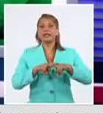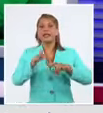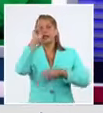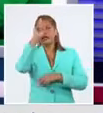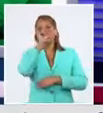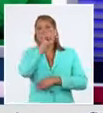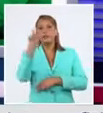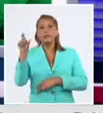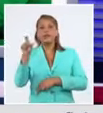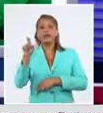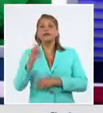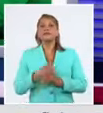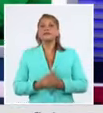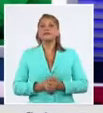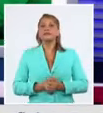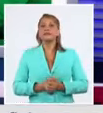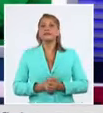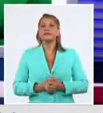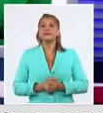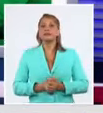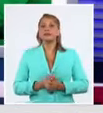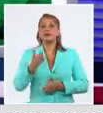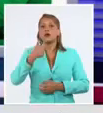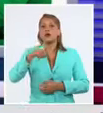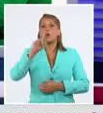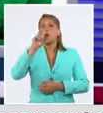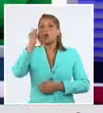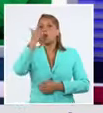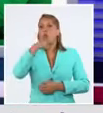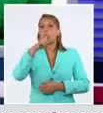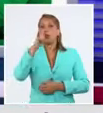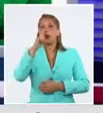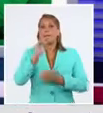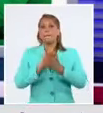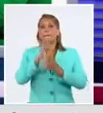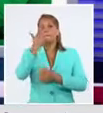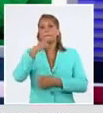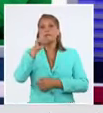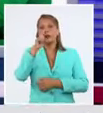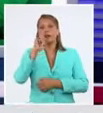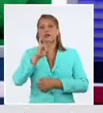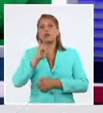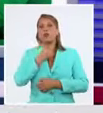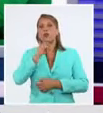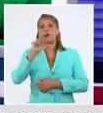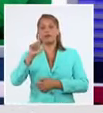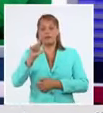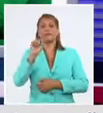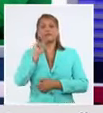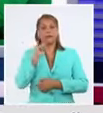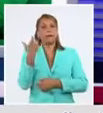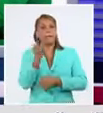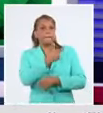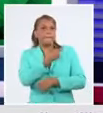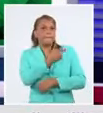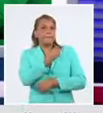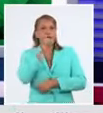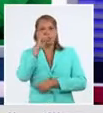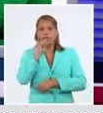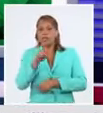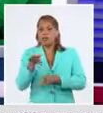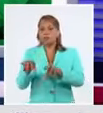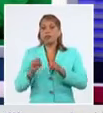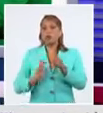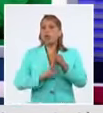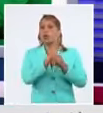Juan Manuel Márquez, el ensayo clínico para los niños convalecientes. Tenemos en cuenta en esto que son los niños que